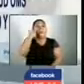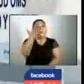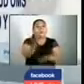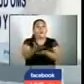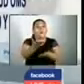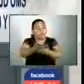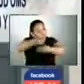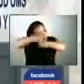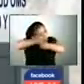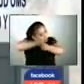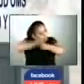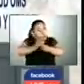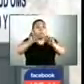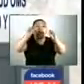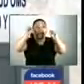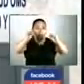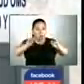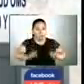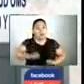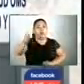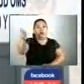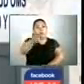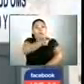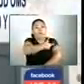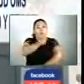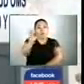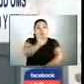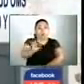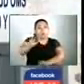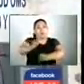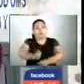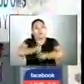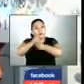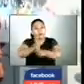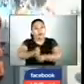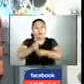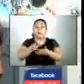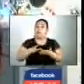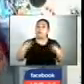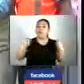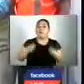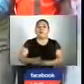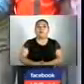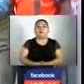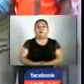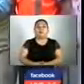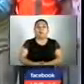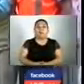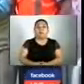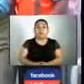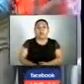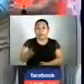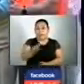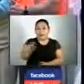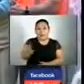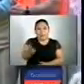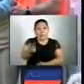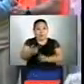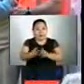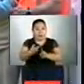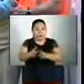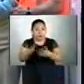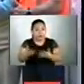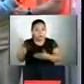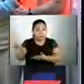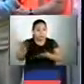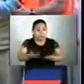científicas que permiten determinar la calidad, seguridad y eficacia de las mismas. Se espera que para el fin de semana se puedan recibir